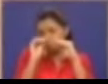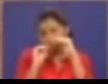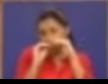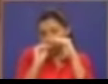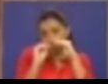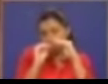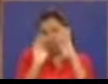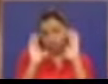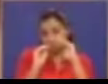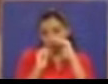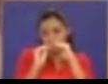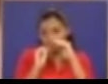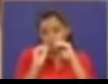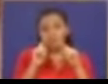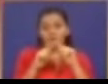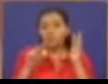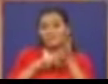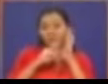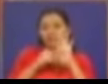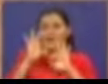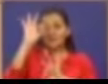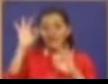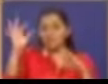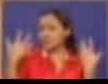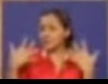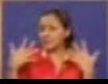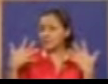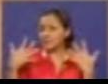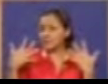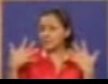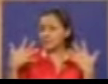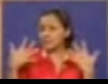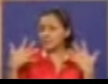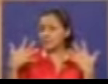lo que técnicamente se llama significación estadística. Entonces podemos decir...